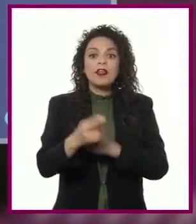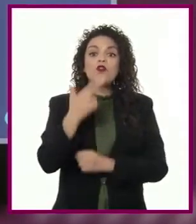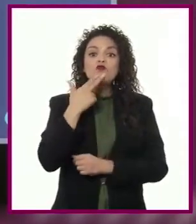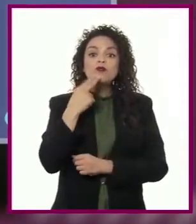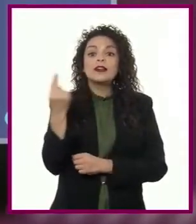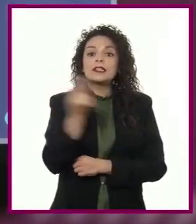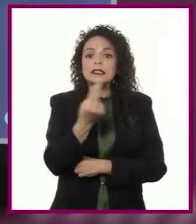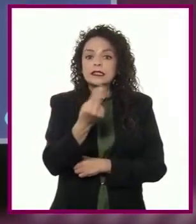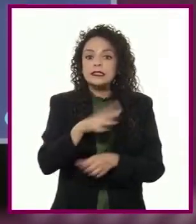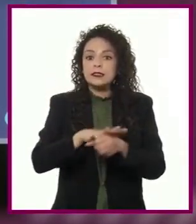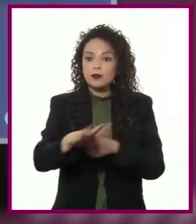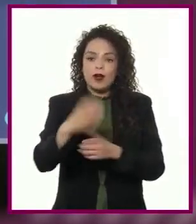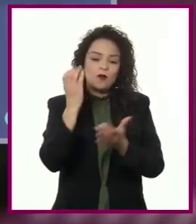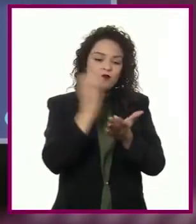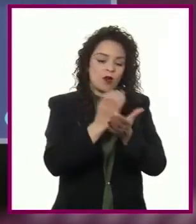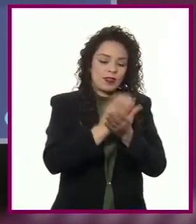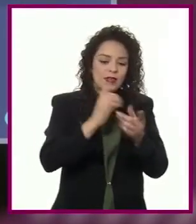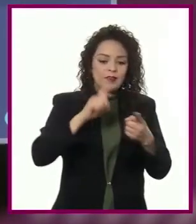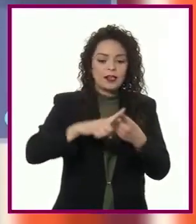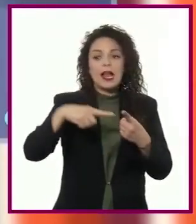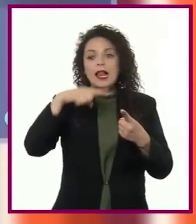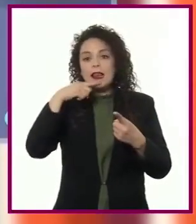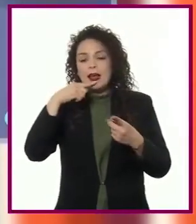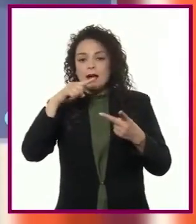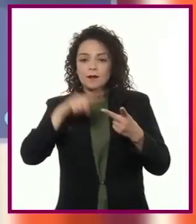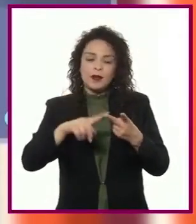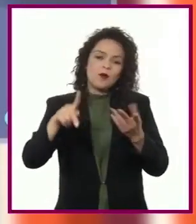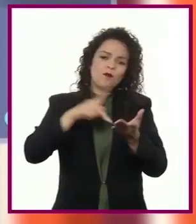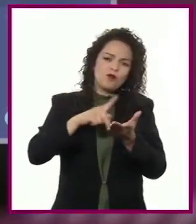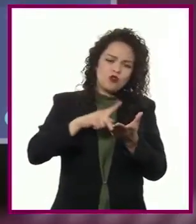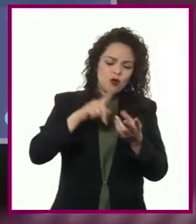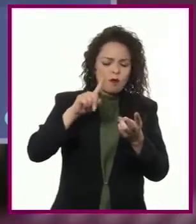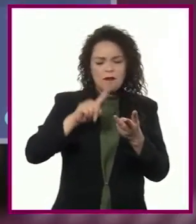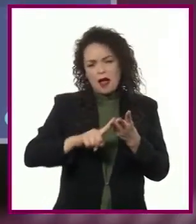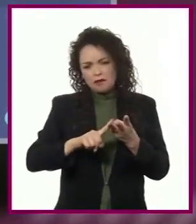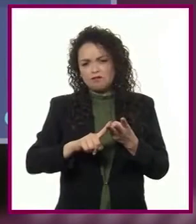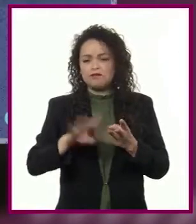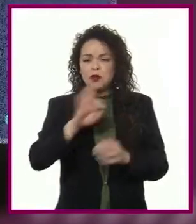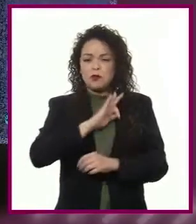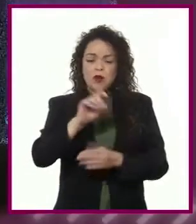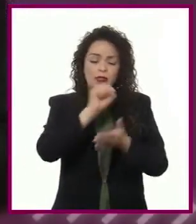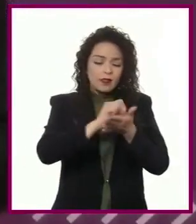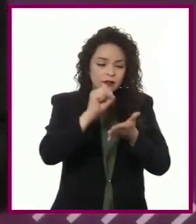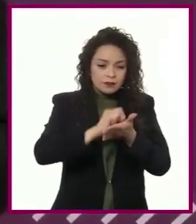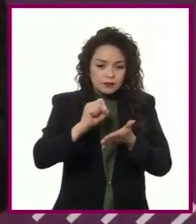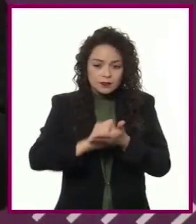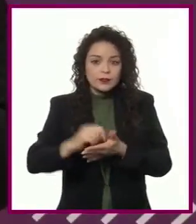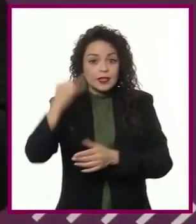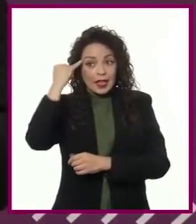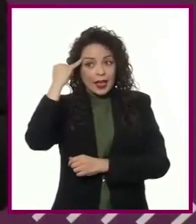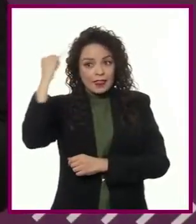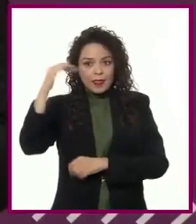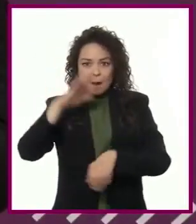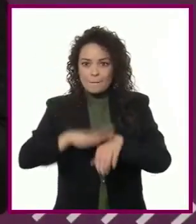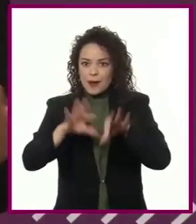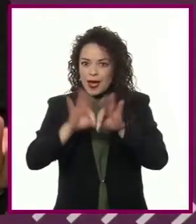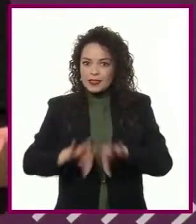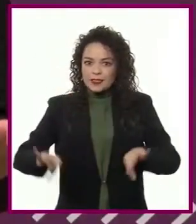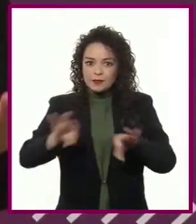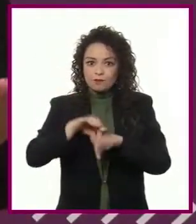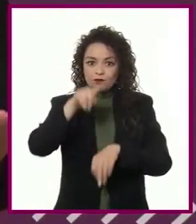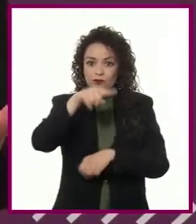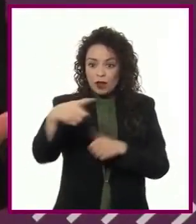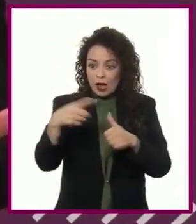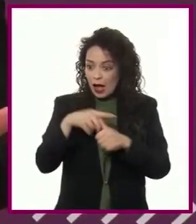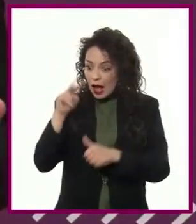Necesitarán cuaderno y lápiz o bolígrafo para que puedan anotar las ideas principales que identifiquen,